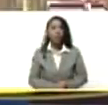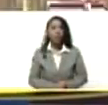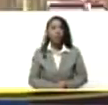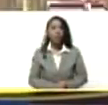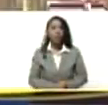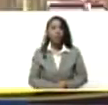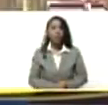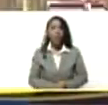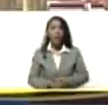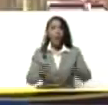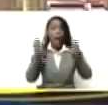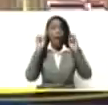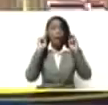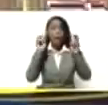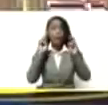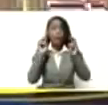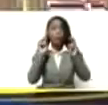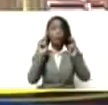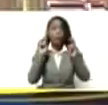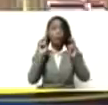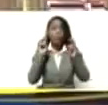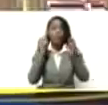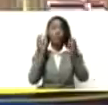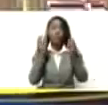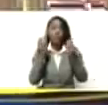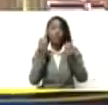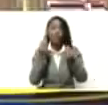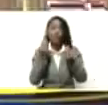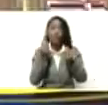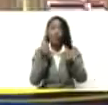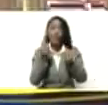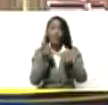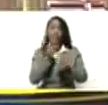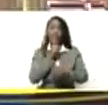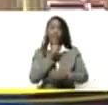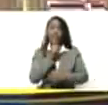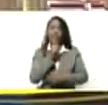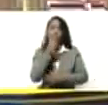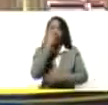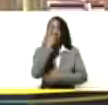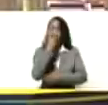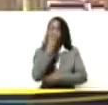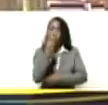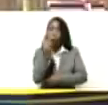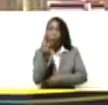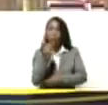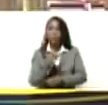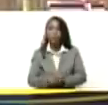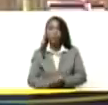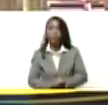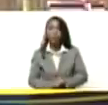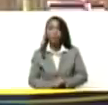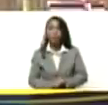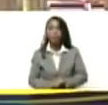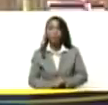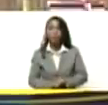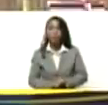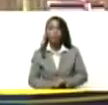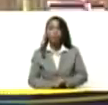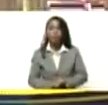ser optimistas en haber superado los lastres de la imprimación